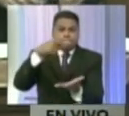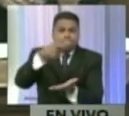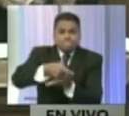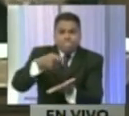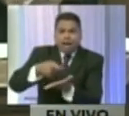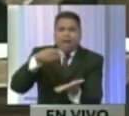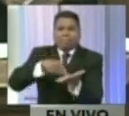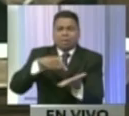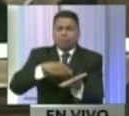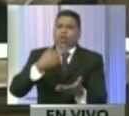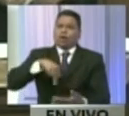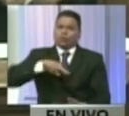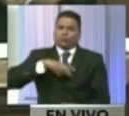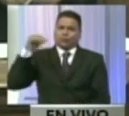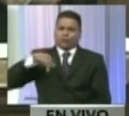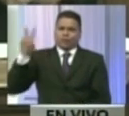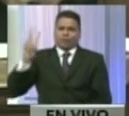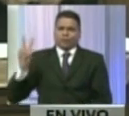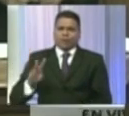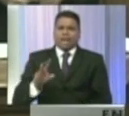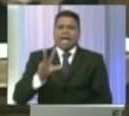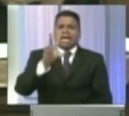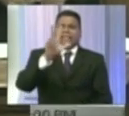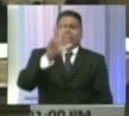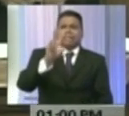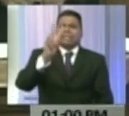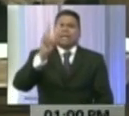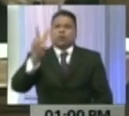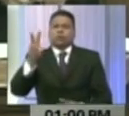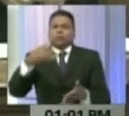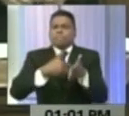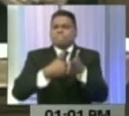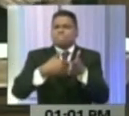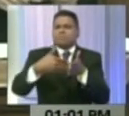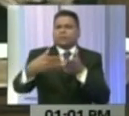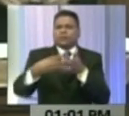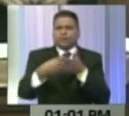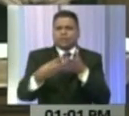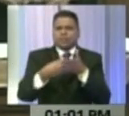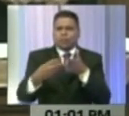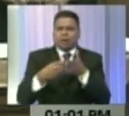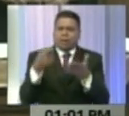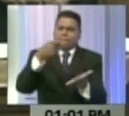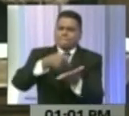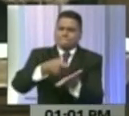32 mil millones de dólares. Y ahorita acabamos de pagar 1.500 millones.